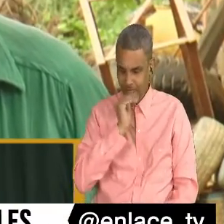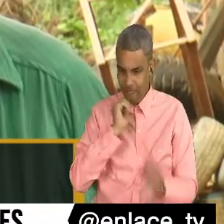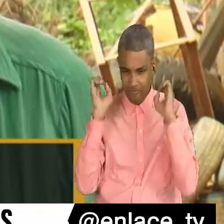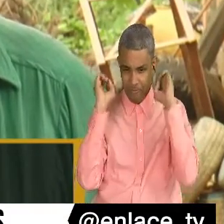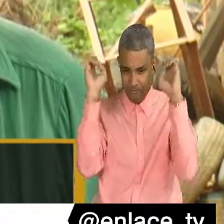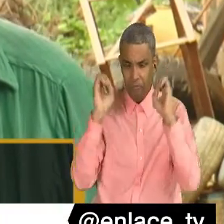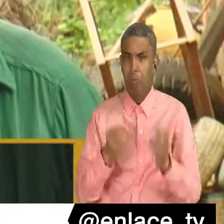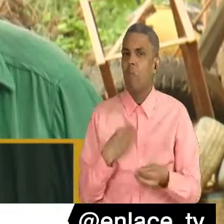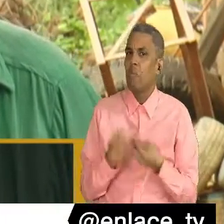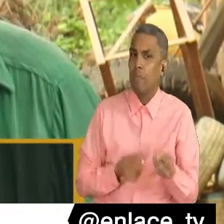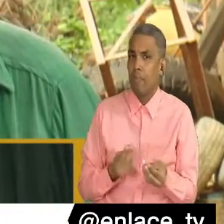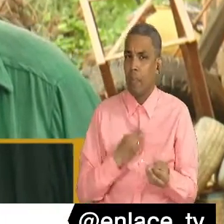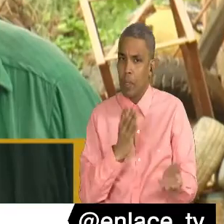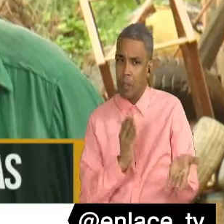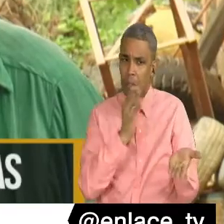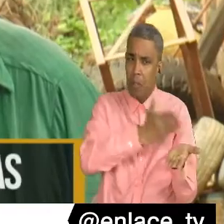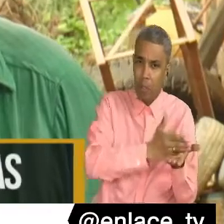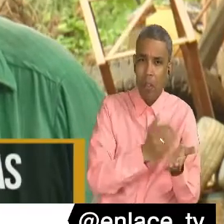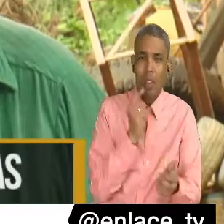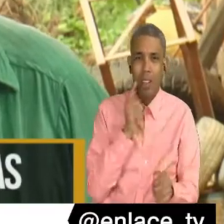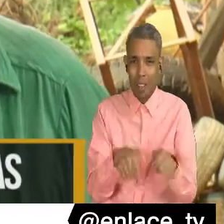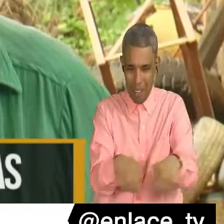personería y en 24 horas